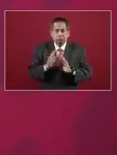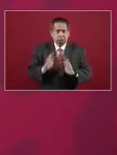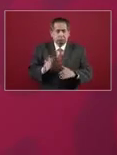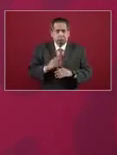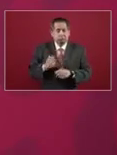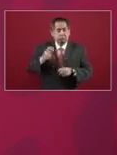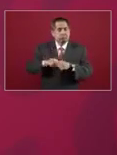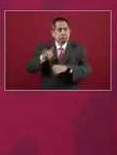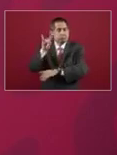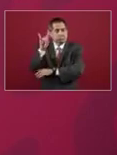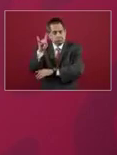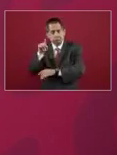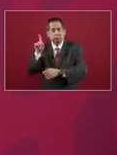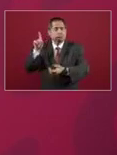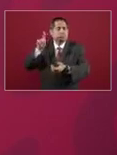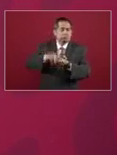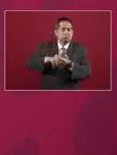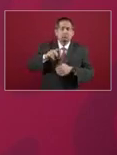en Bolivia